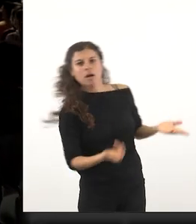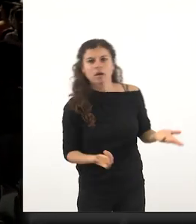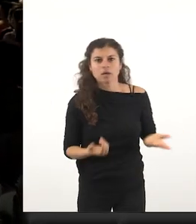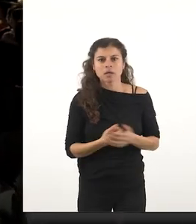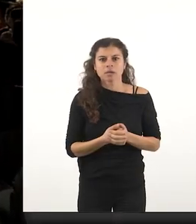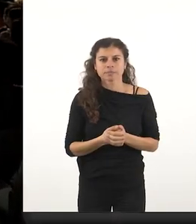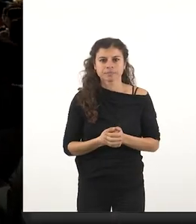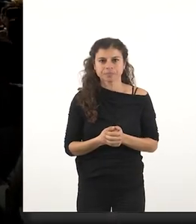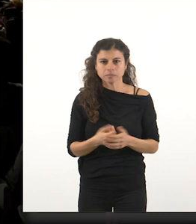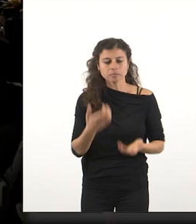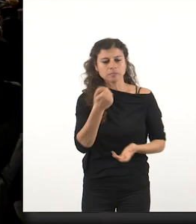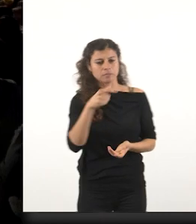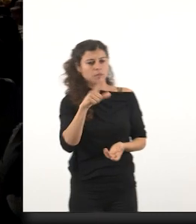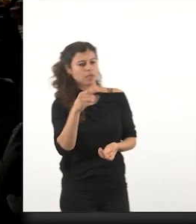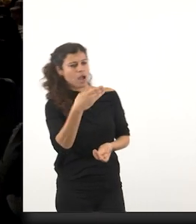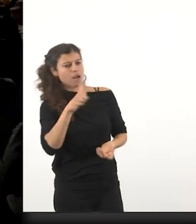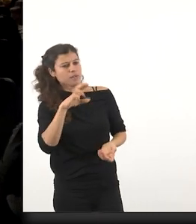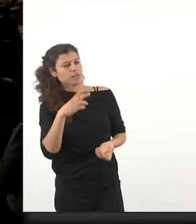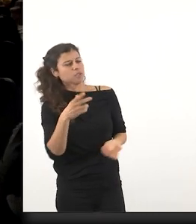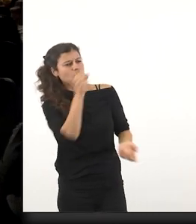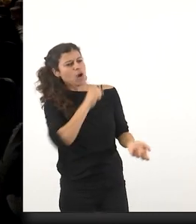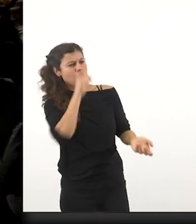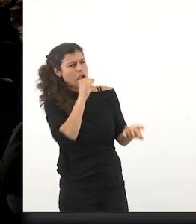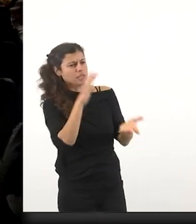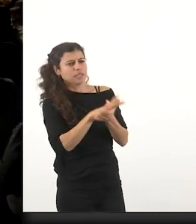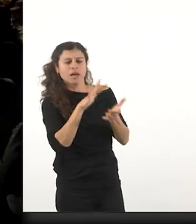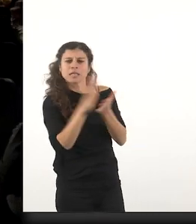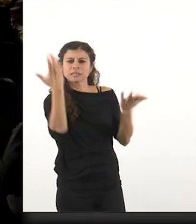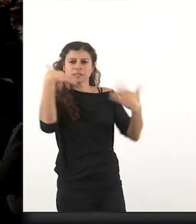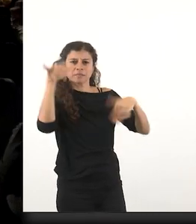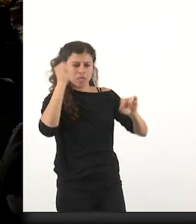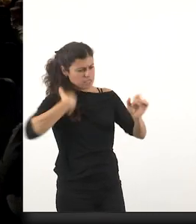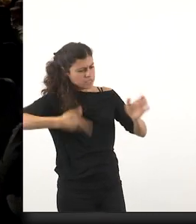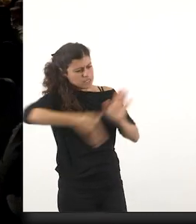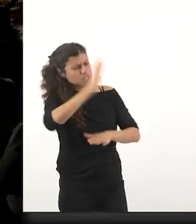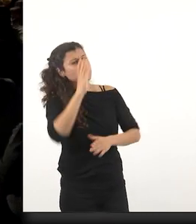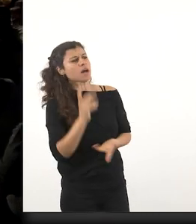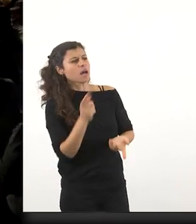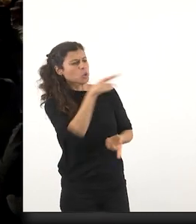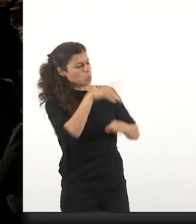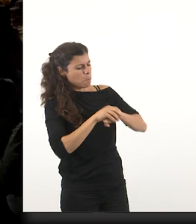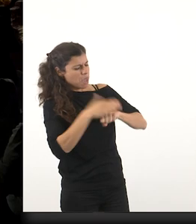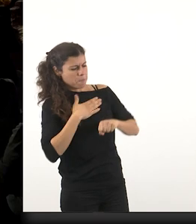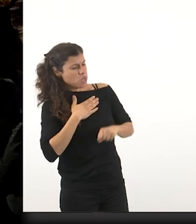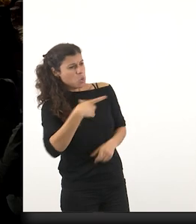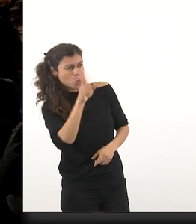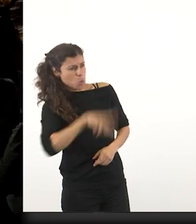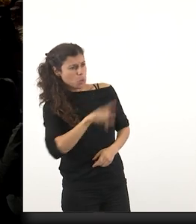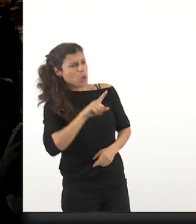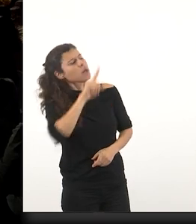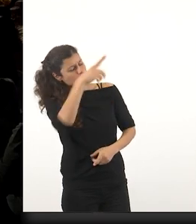dijera al Antonio, llévatela aunque no seas mi amigo, llévatela y dale todos